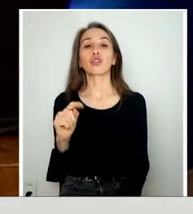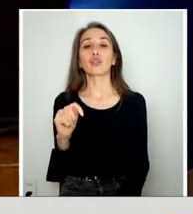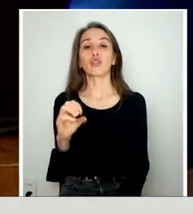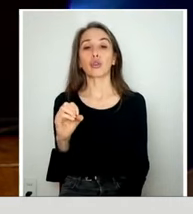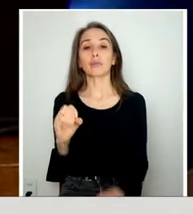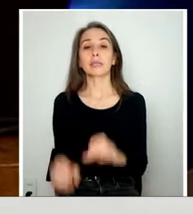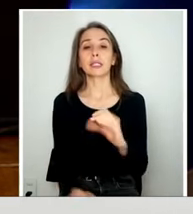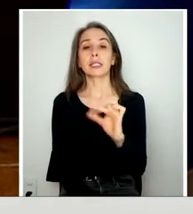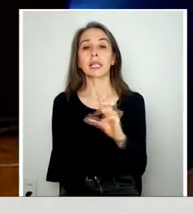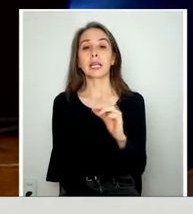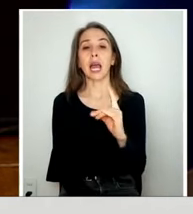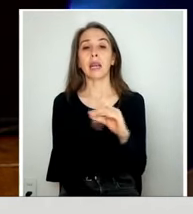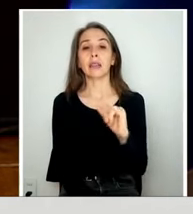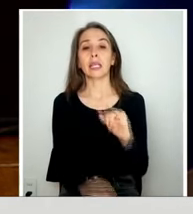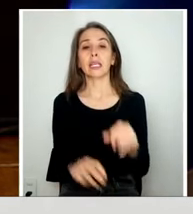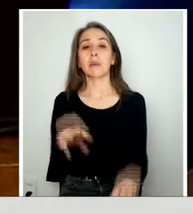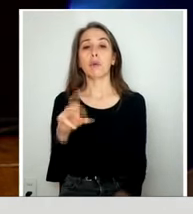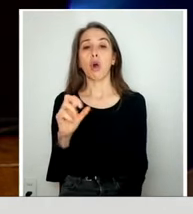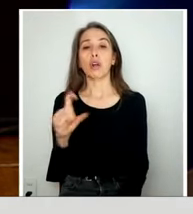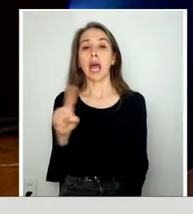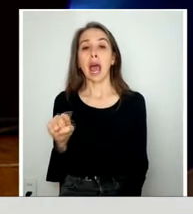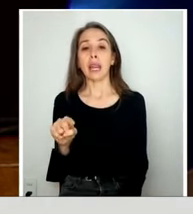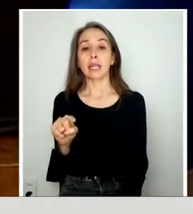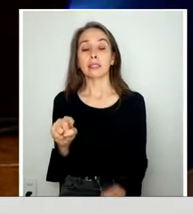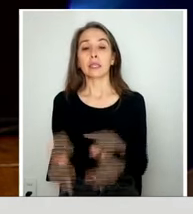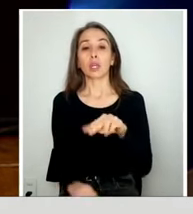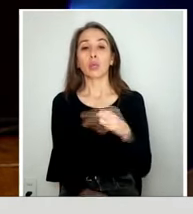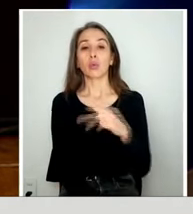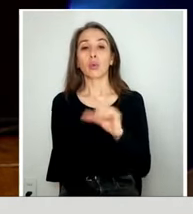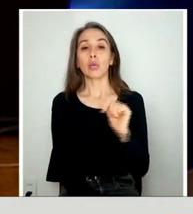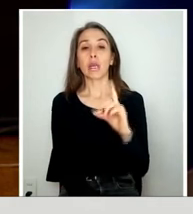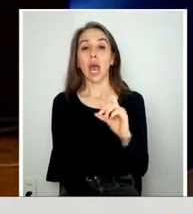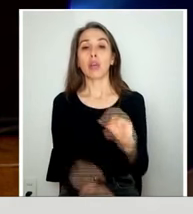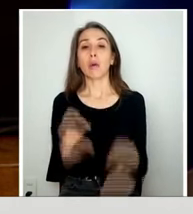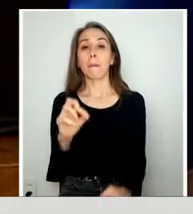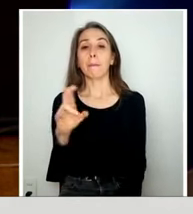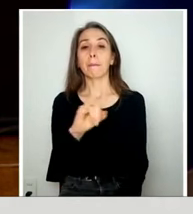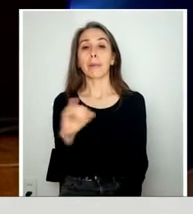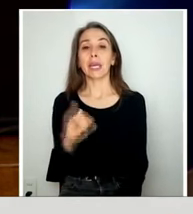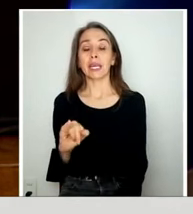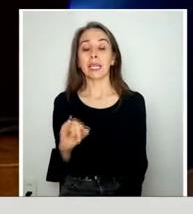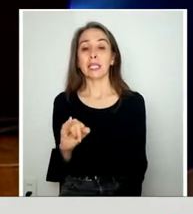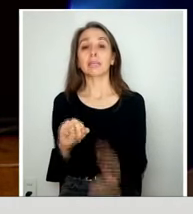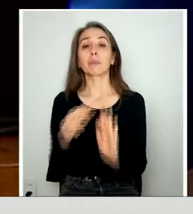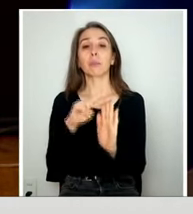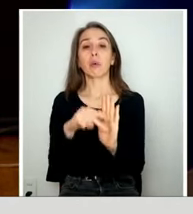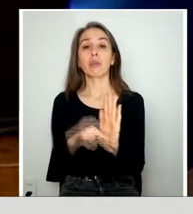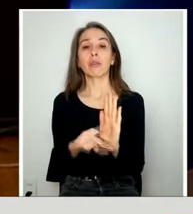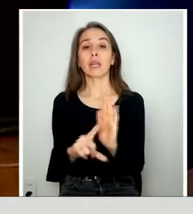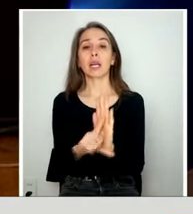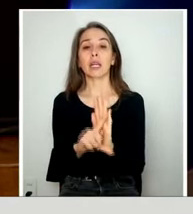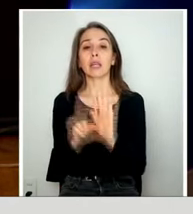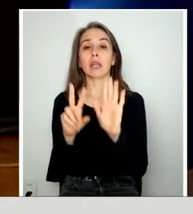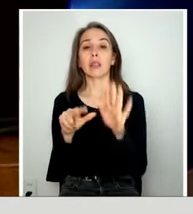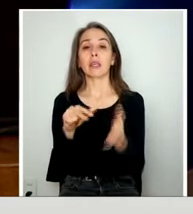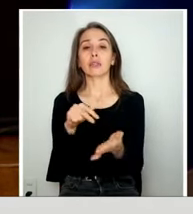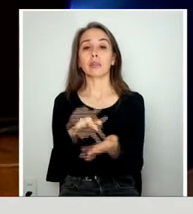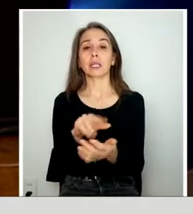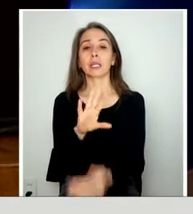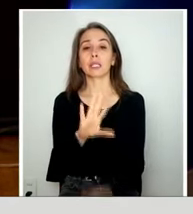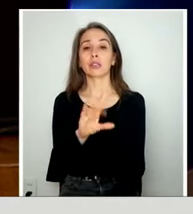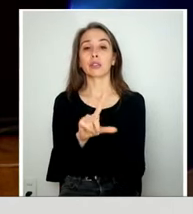chicardini Morales Doña javiera nullado y Pérez Doña Joana que modifica la ley número 18.575